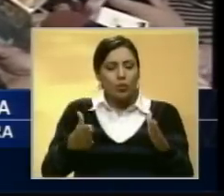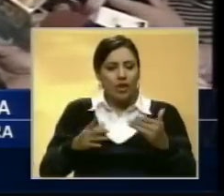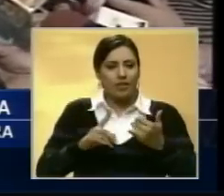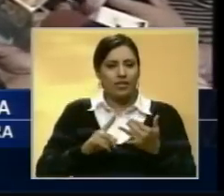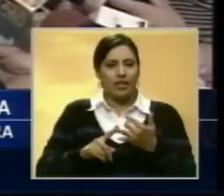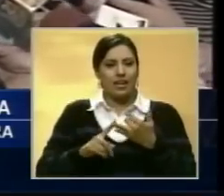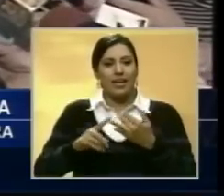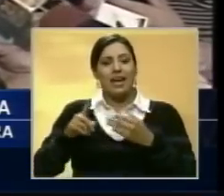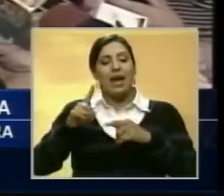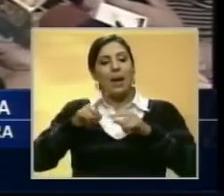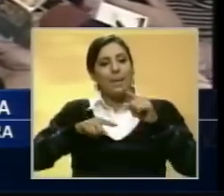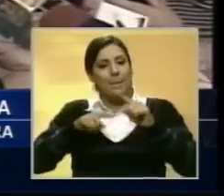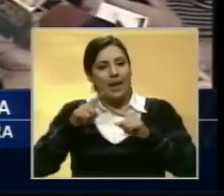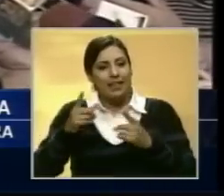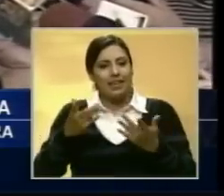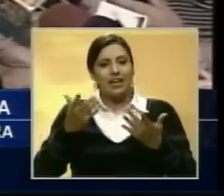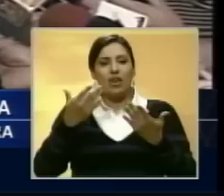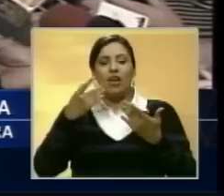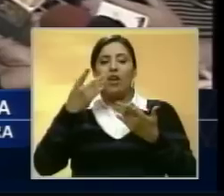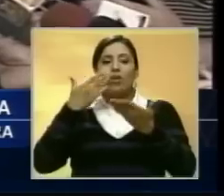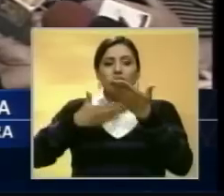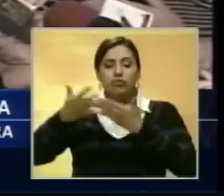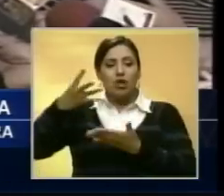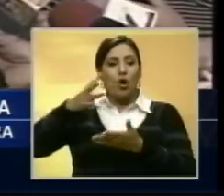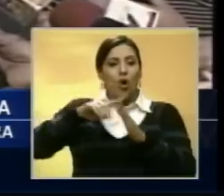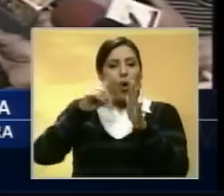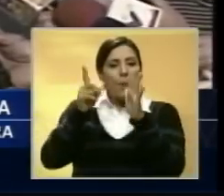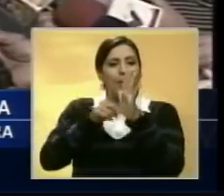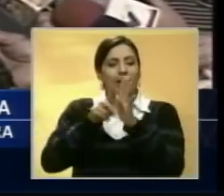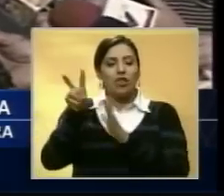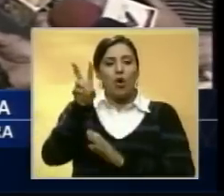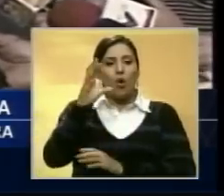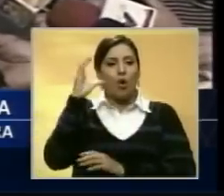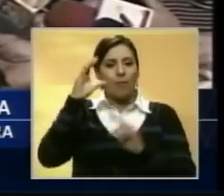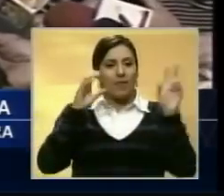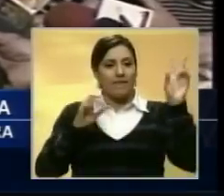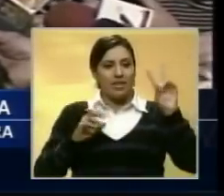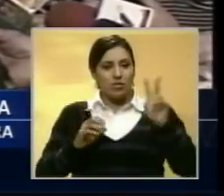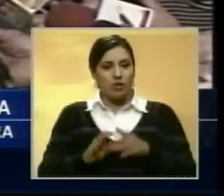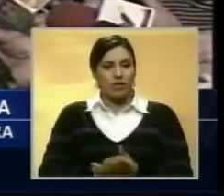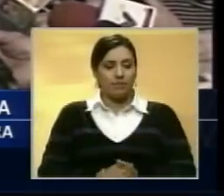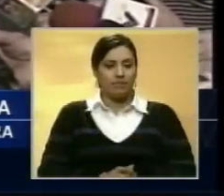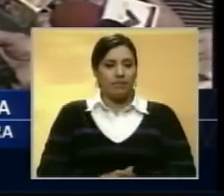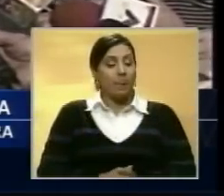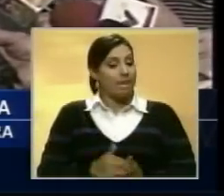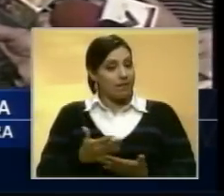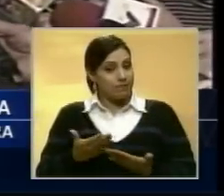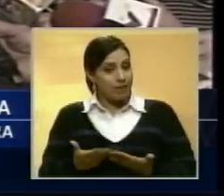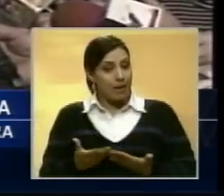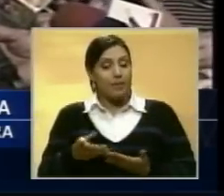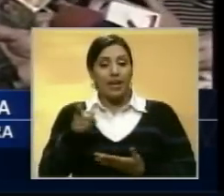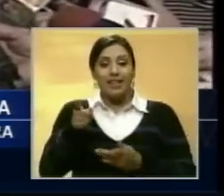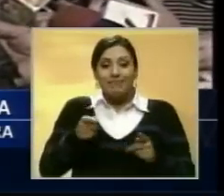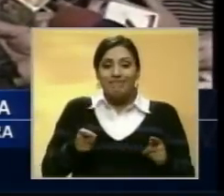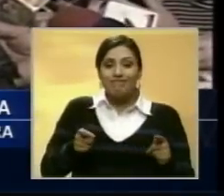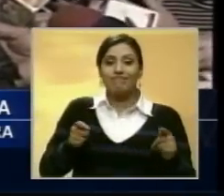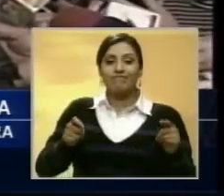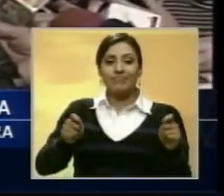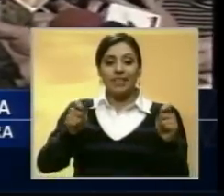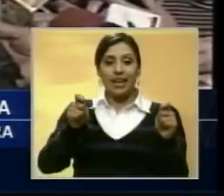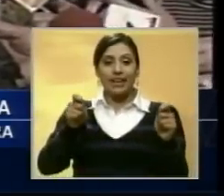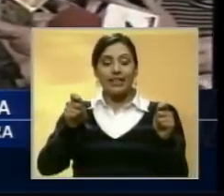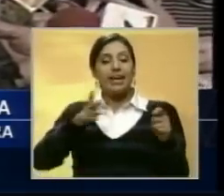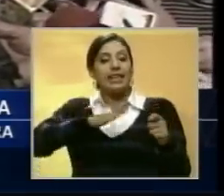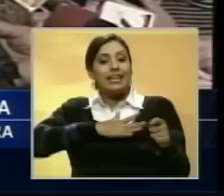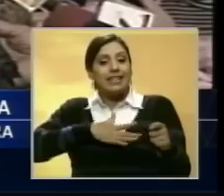estudiantiles, académicos y de complementación entre Colombia y Venezuela. Así como ellos están tratando